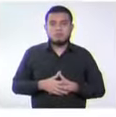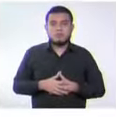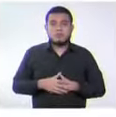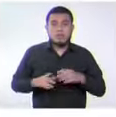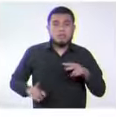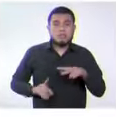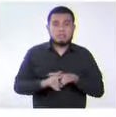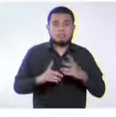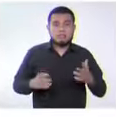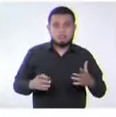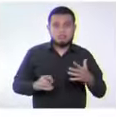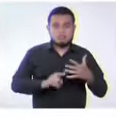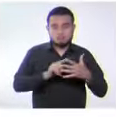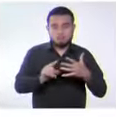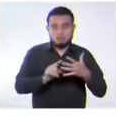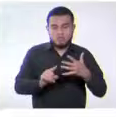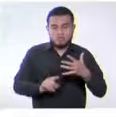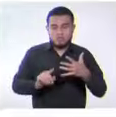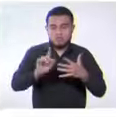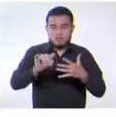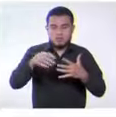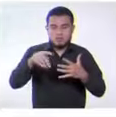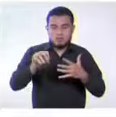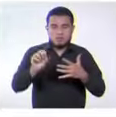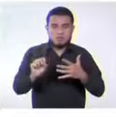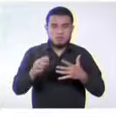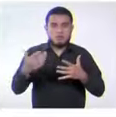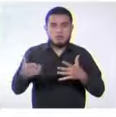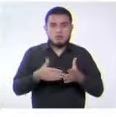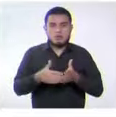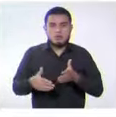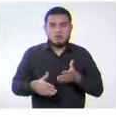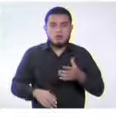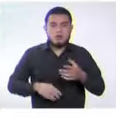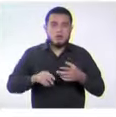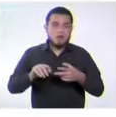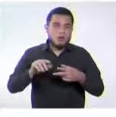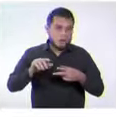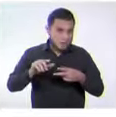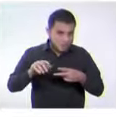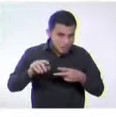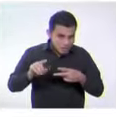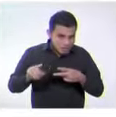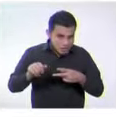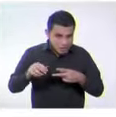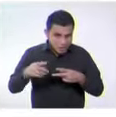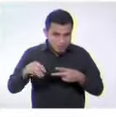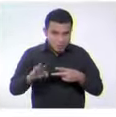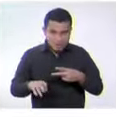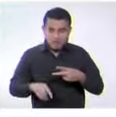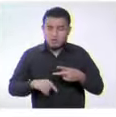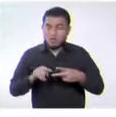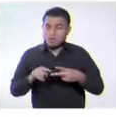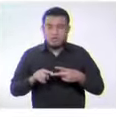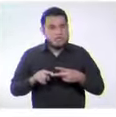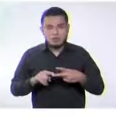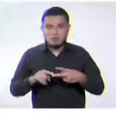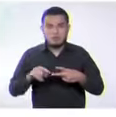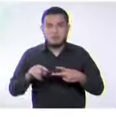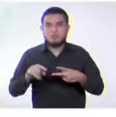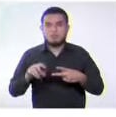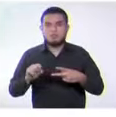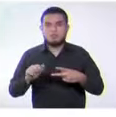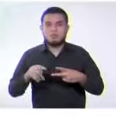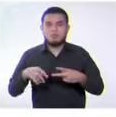Existen subcategorías de los lípidos. Sin embargo, partiremos de los lípidos saponificables y no saponificables, es